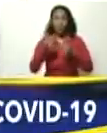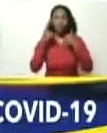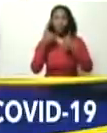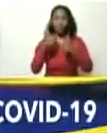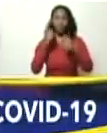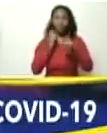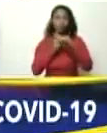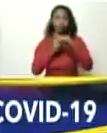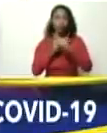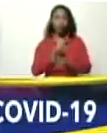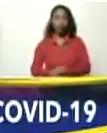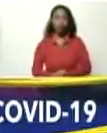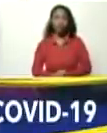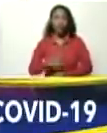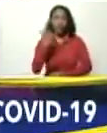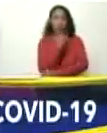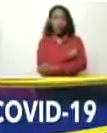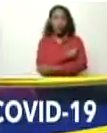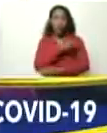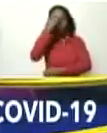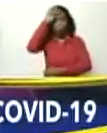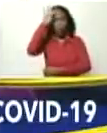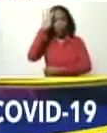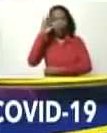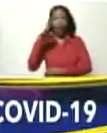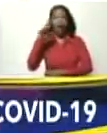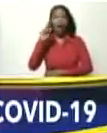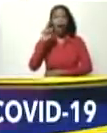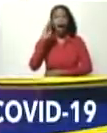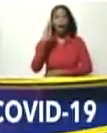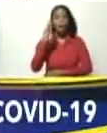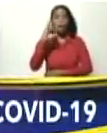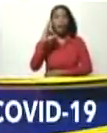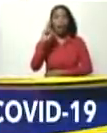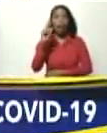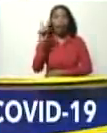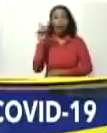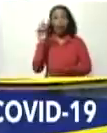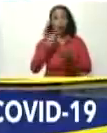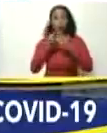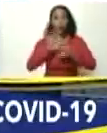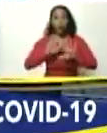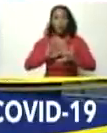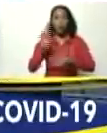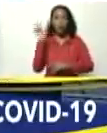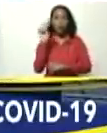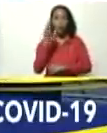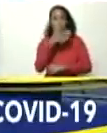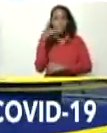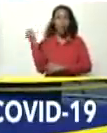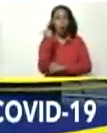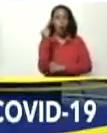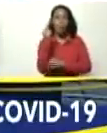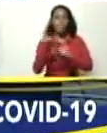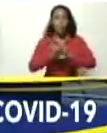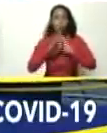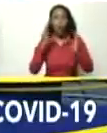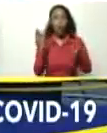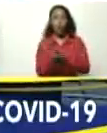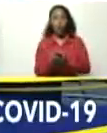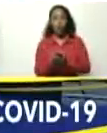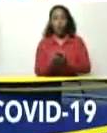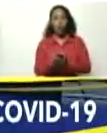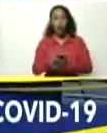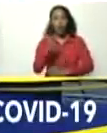eficiente. La vacuna cubana Abdala, conocida ya en Venezuela, es de las mejores del mundo. La